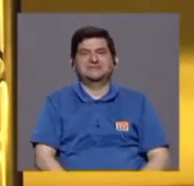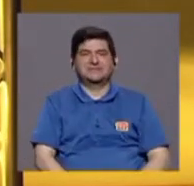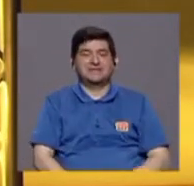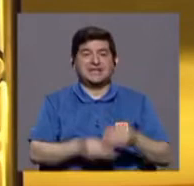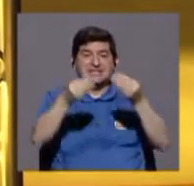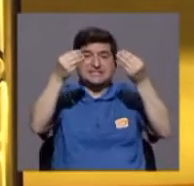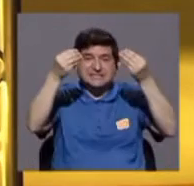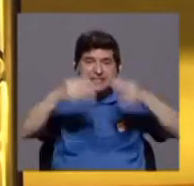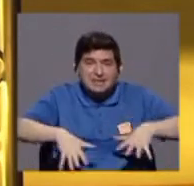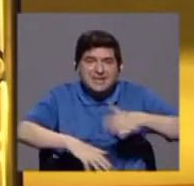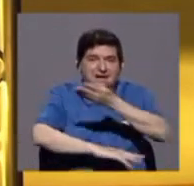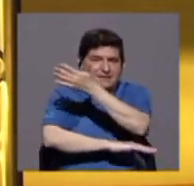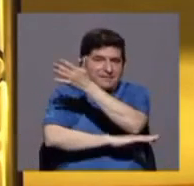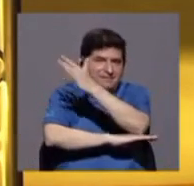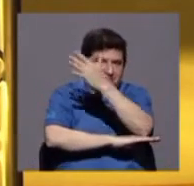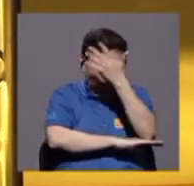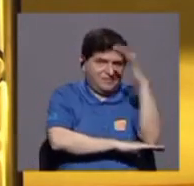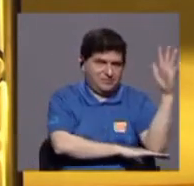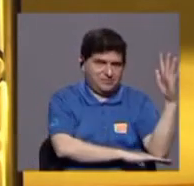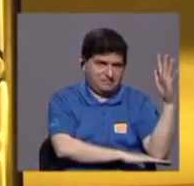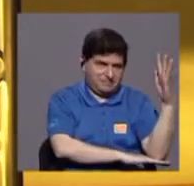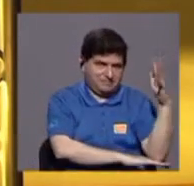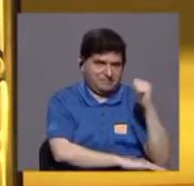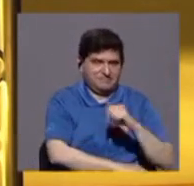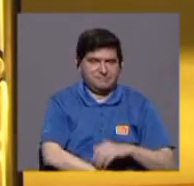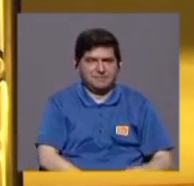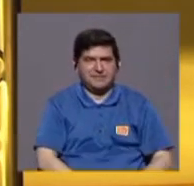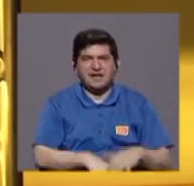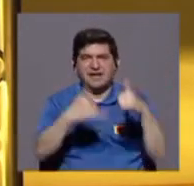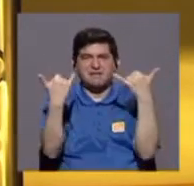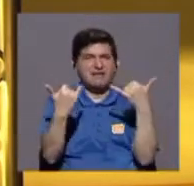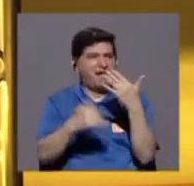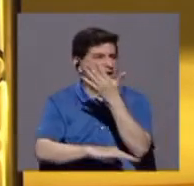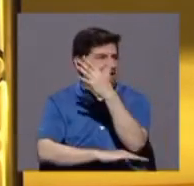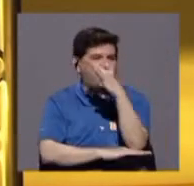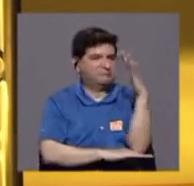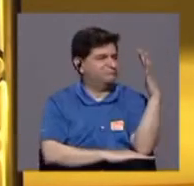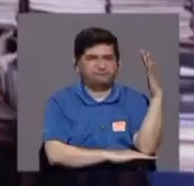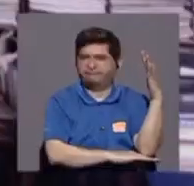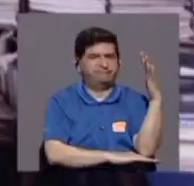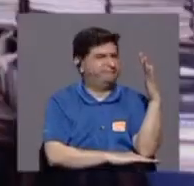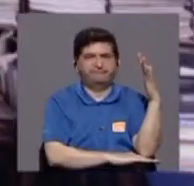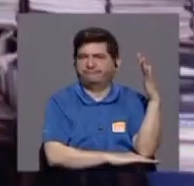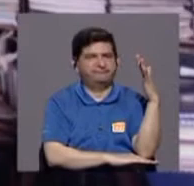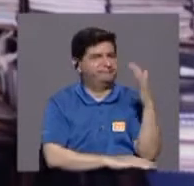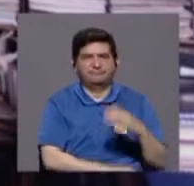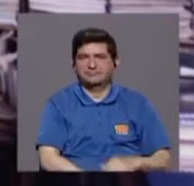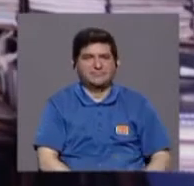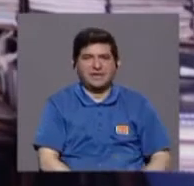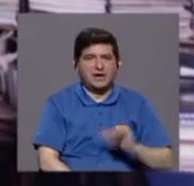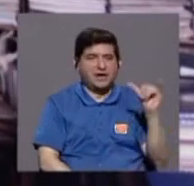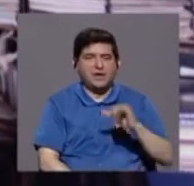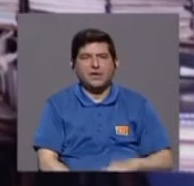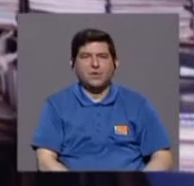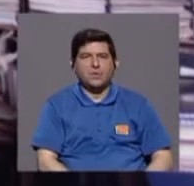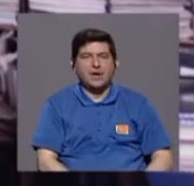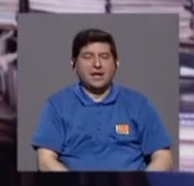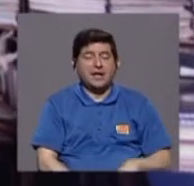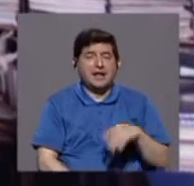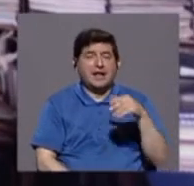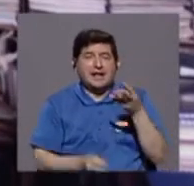va perdiendo el bosque, ¿verdad? Se va perdiendo el bosque, se van perdiendo las laderas, se